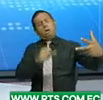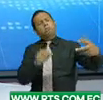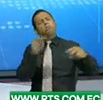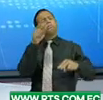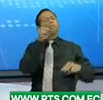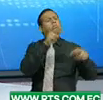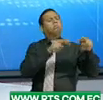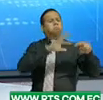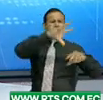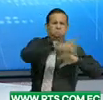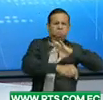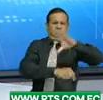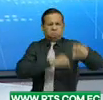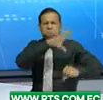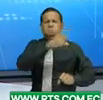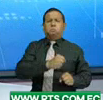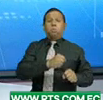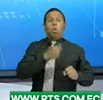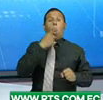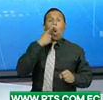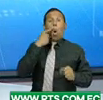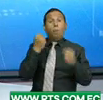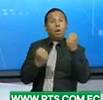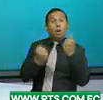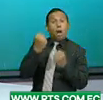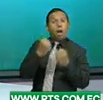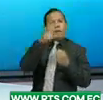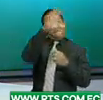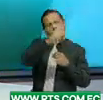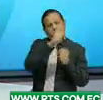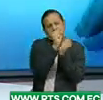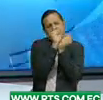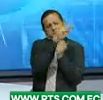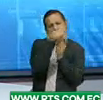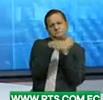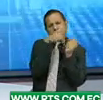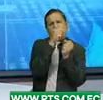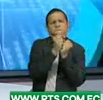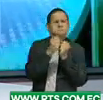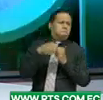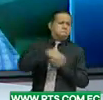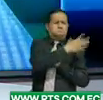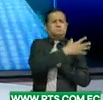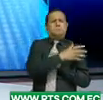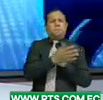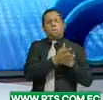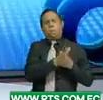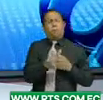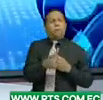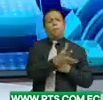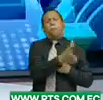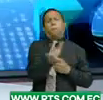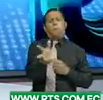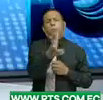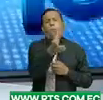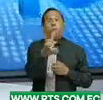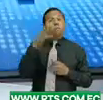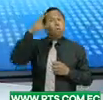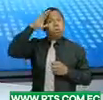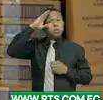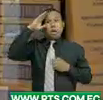conductor fue maniatado y abandonado. Afortunadamente, la policía logró recuperar el vehículo y detuvo a dos sujetos.